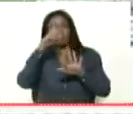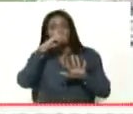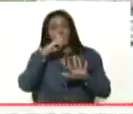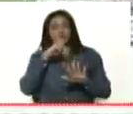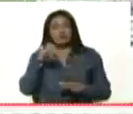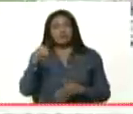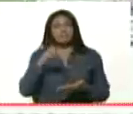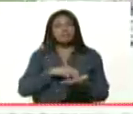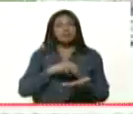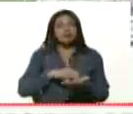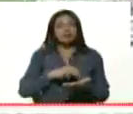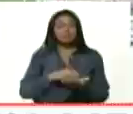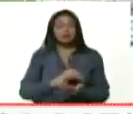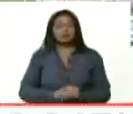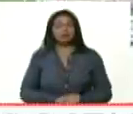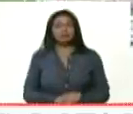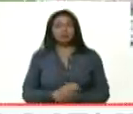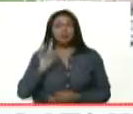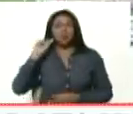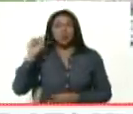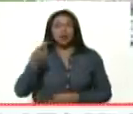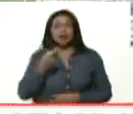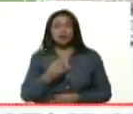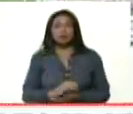estado Miranda, Guarenas.